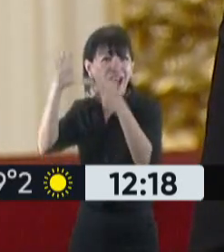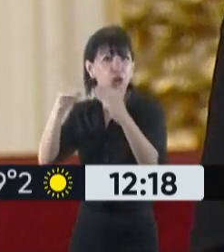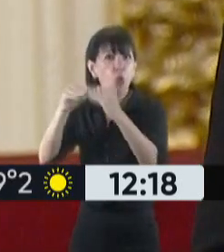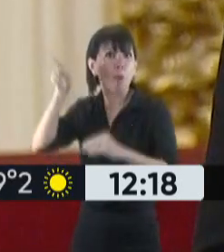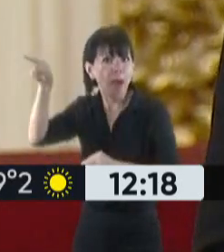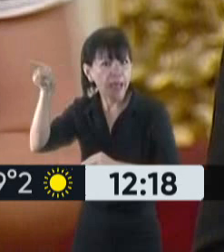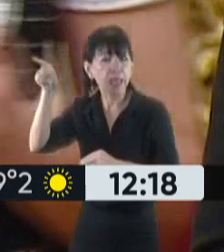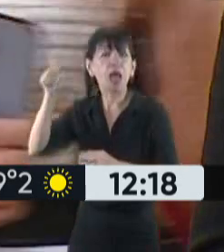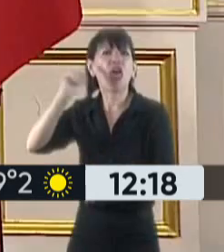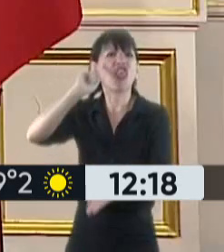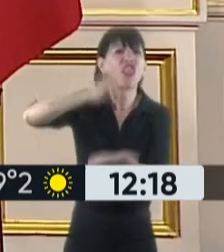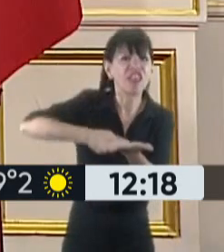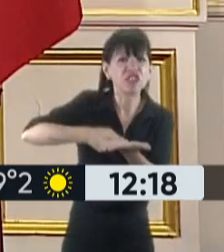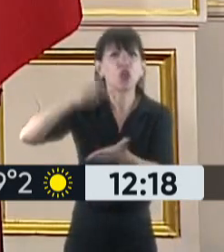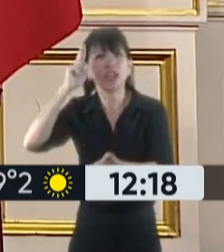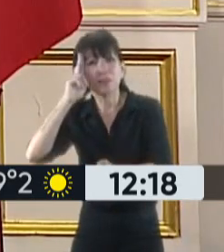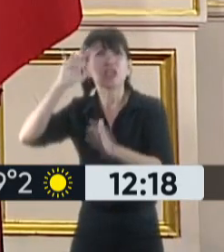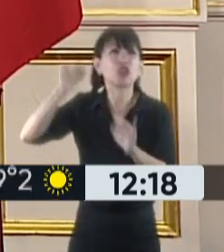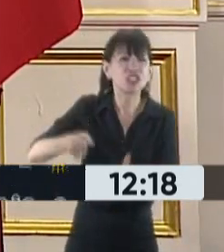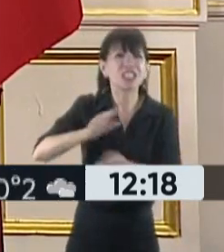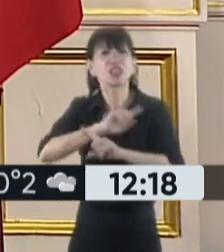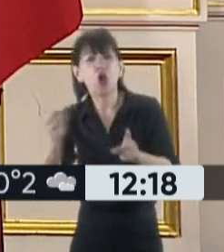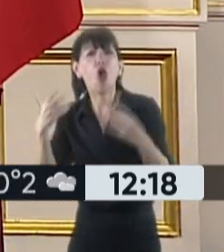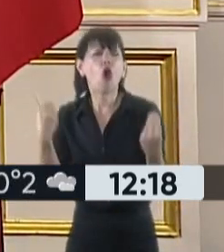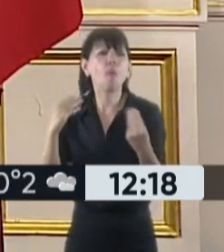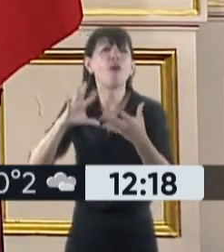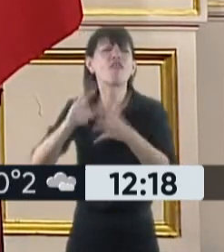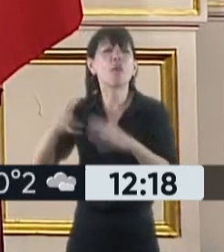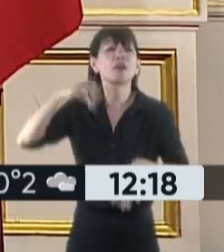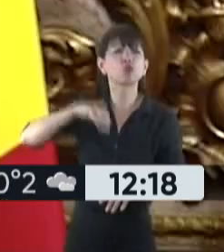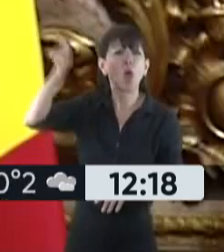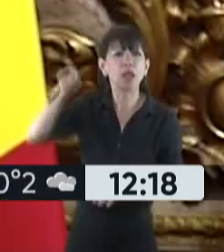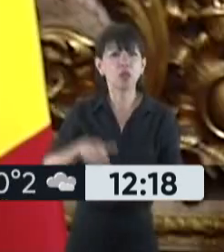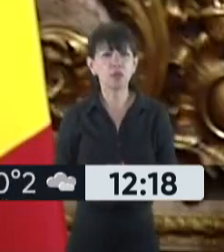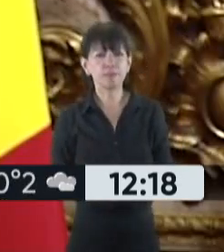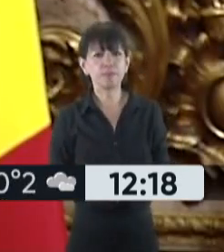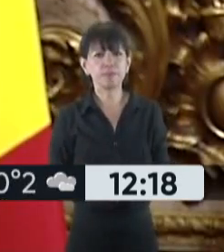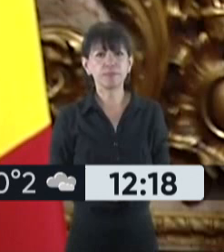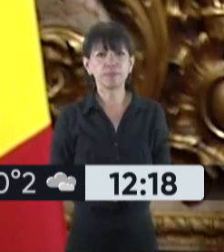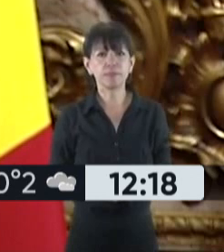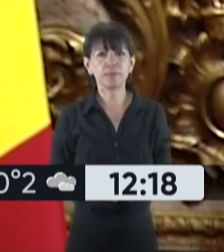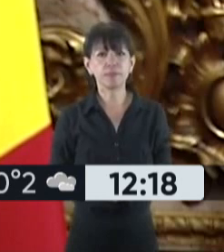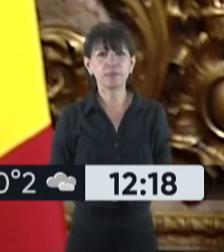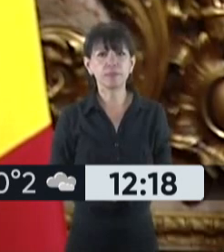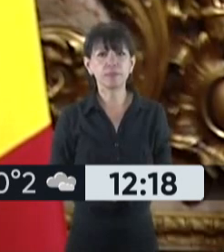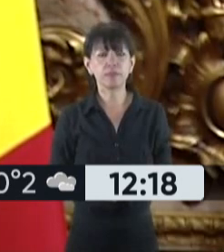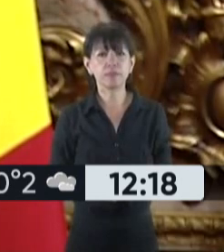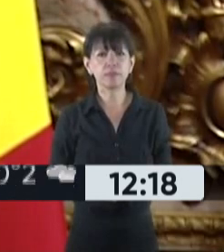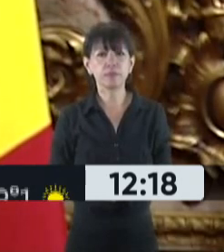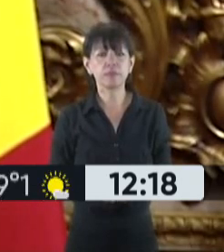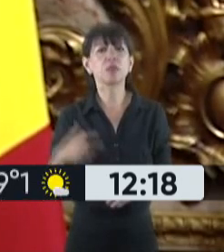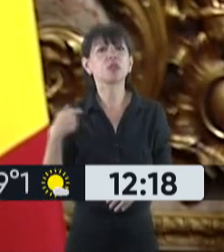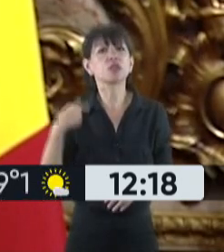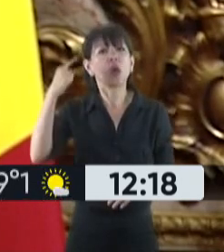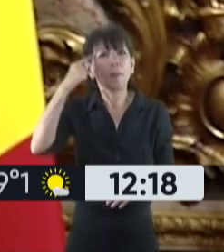respetar esta decisión de que no haya más tasaciones? Ar fi un număr considerabil de persoane imposabile care